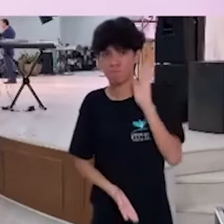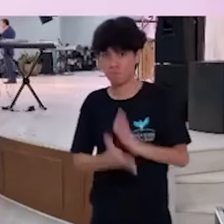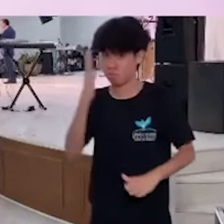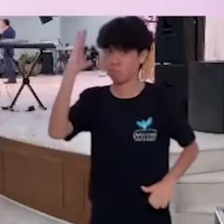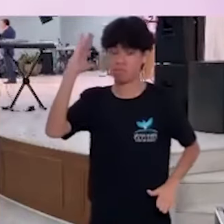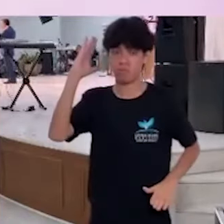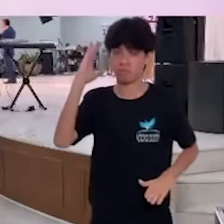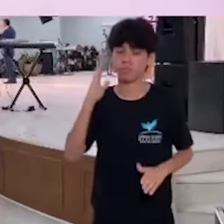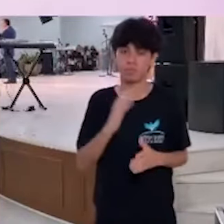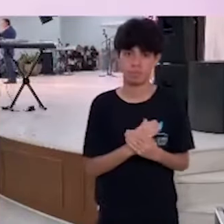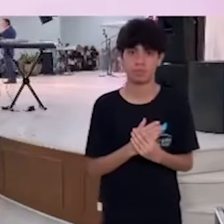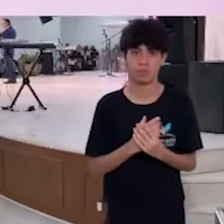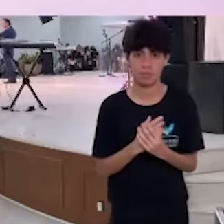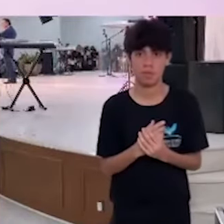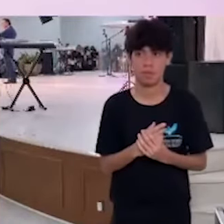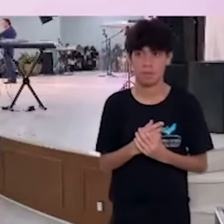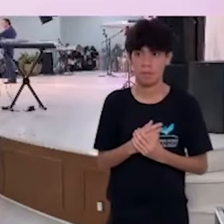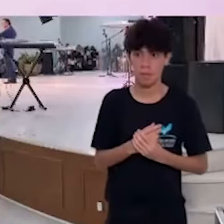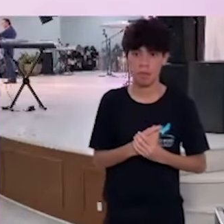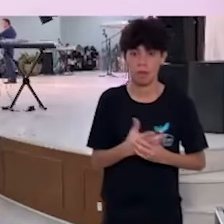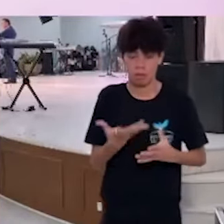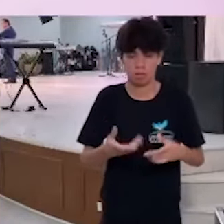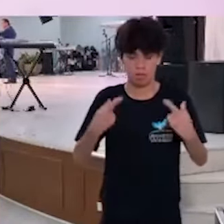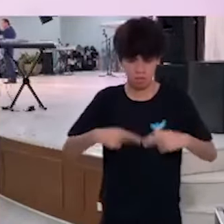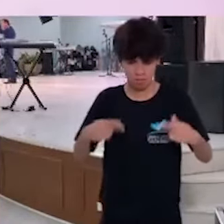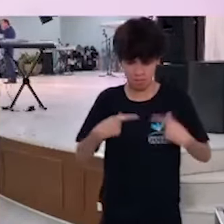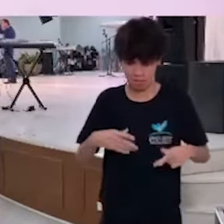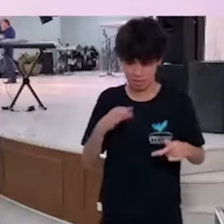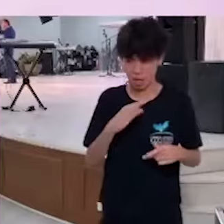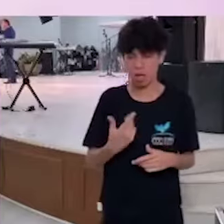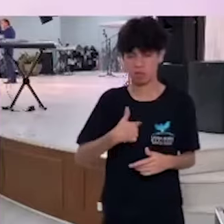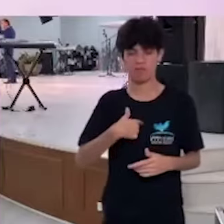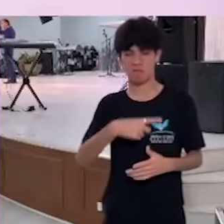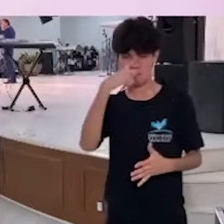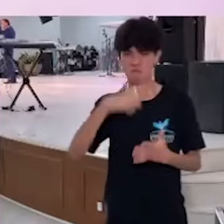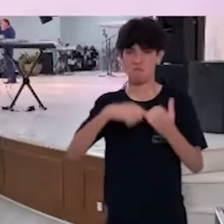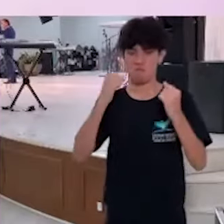salir corriendo. El que crea estar firme, salga corriendo.